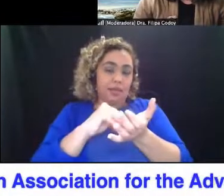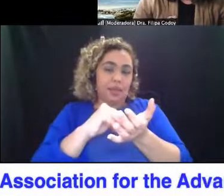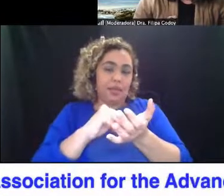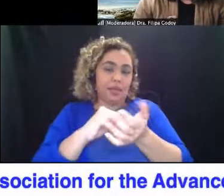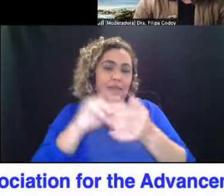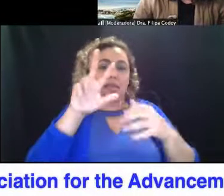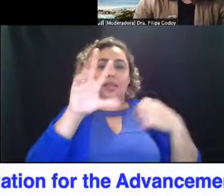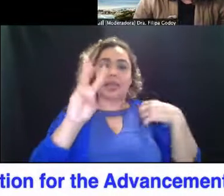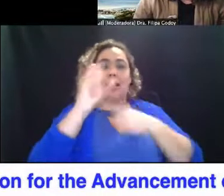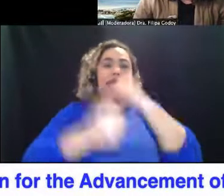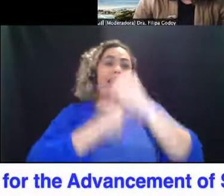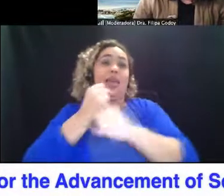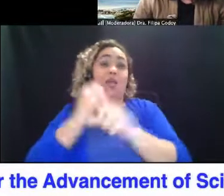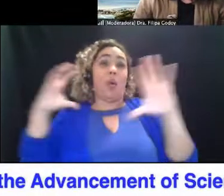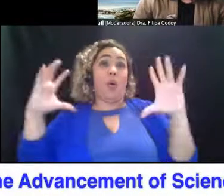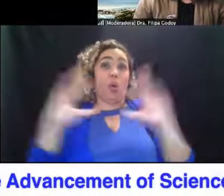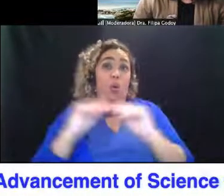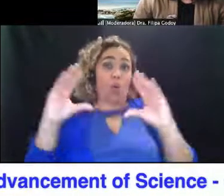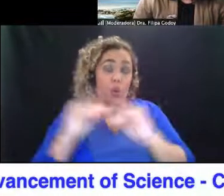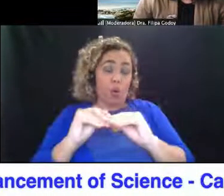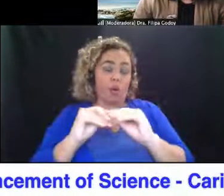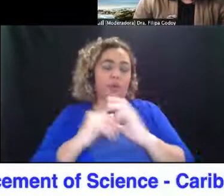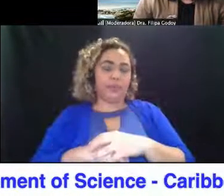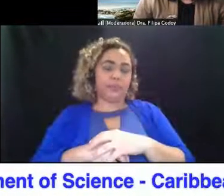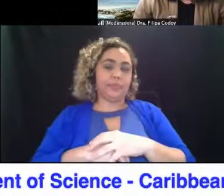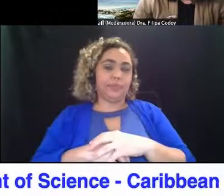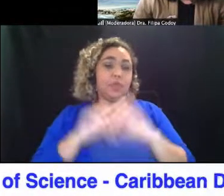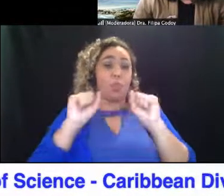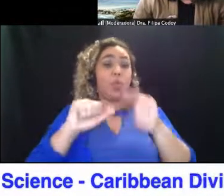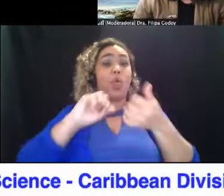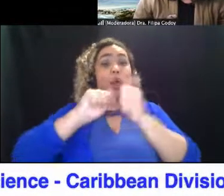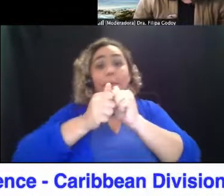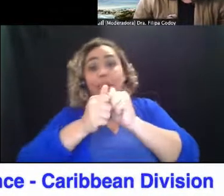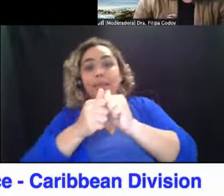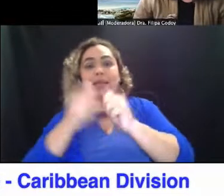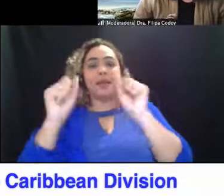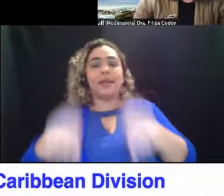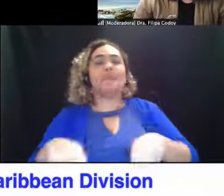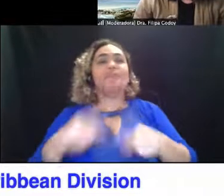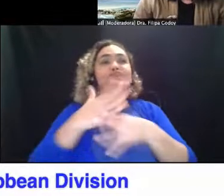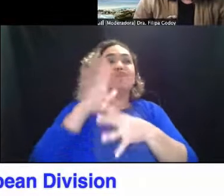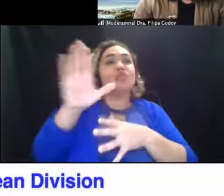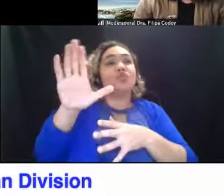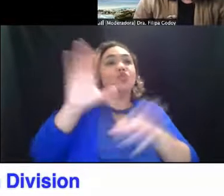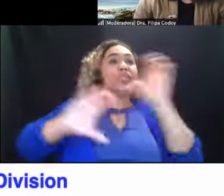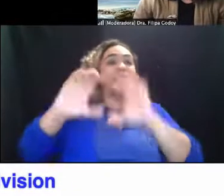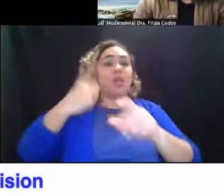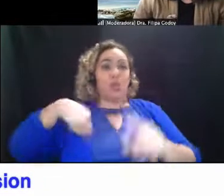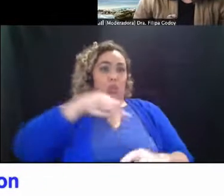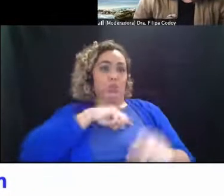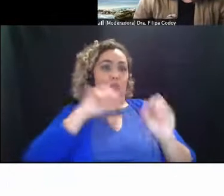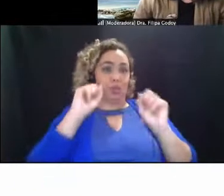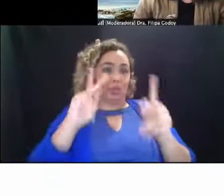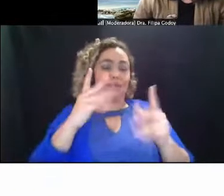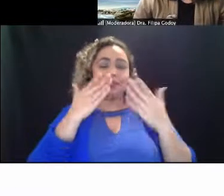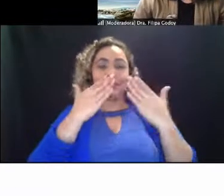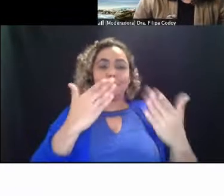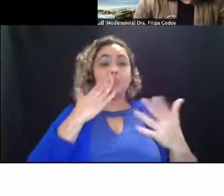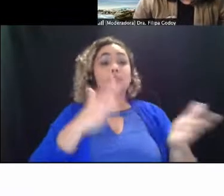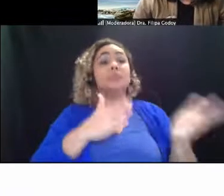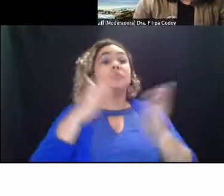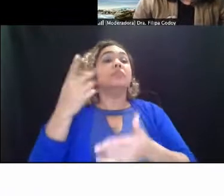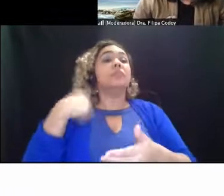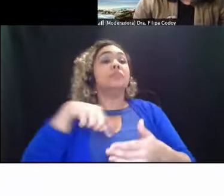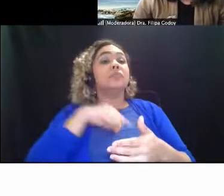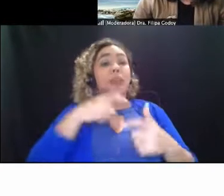36ª reunión de poder competir y poder compartir su ciencia con nosotros. Vamos a hacer